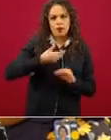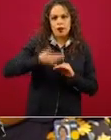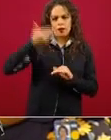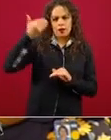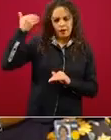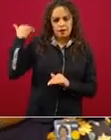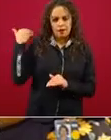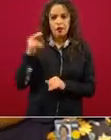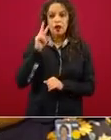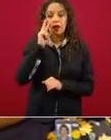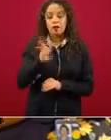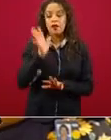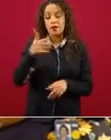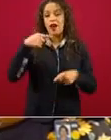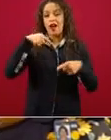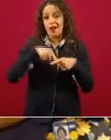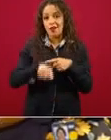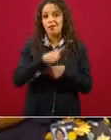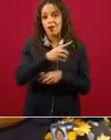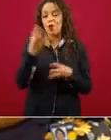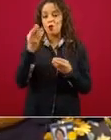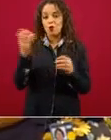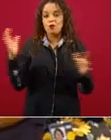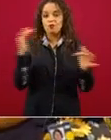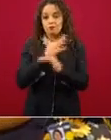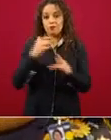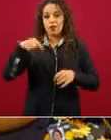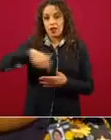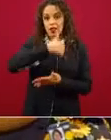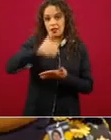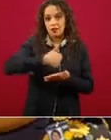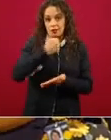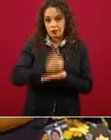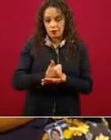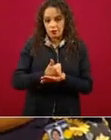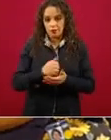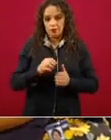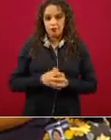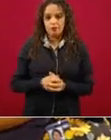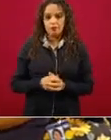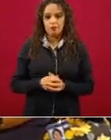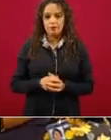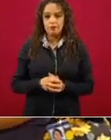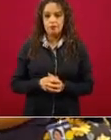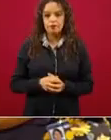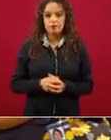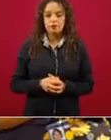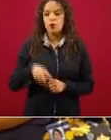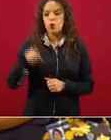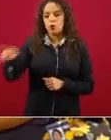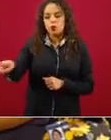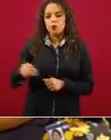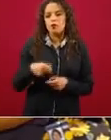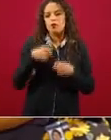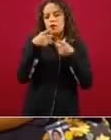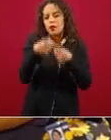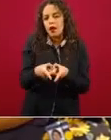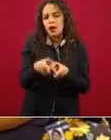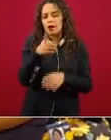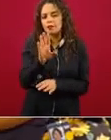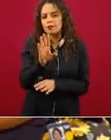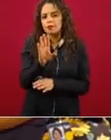se ve más movilidad en la ciudad y lo podemos apreciar. ¿Cuál es su llamado a esas tanto pequeñas como grandes empresas que, sin